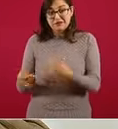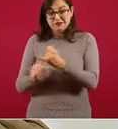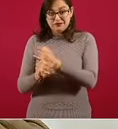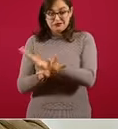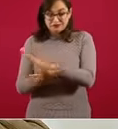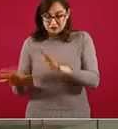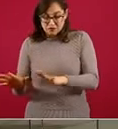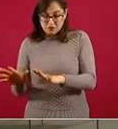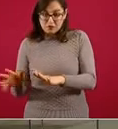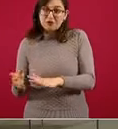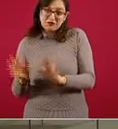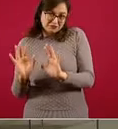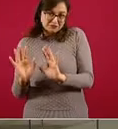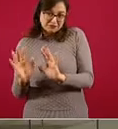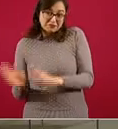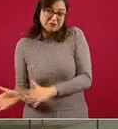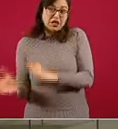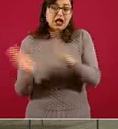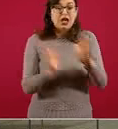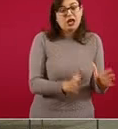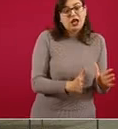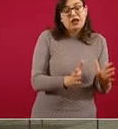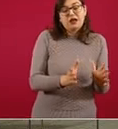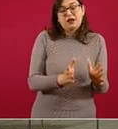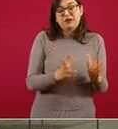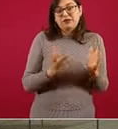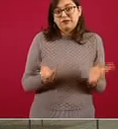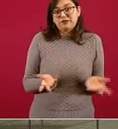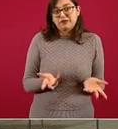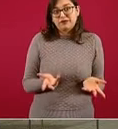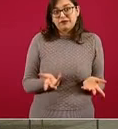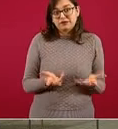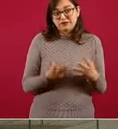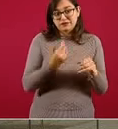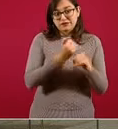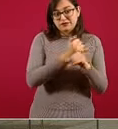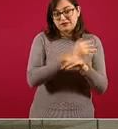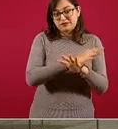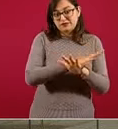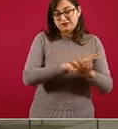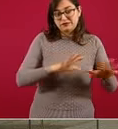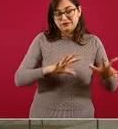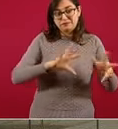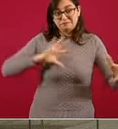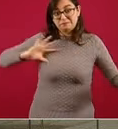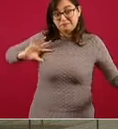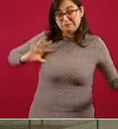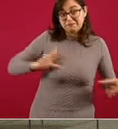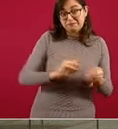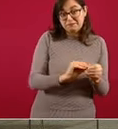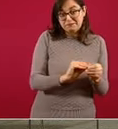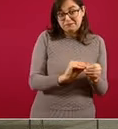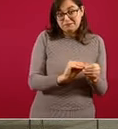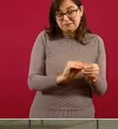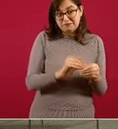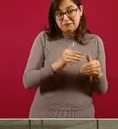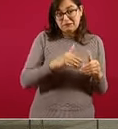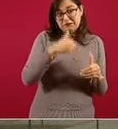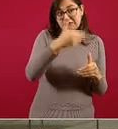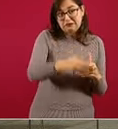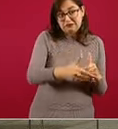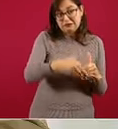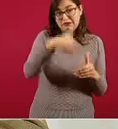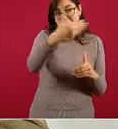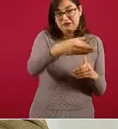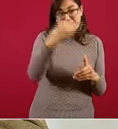cada día, y otro es con la estabilidad que se tienen en los datos de actualización periódica,